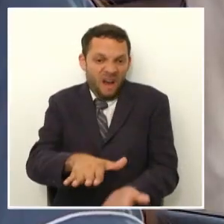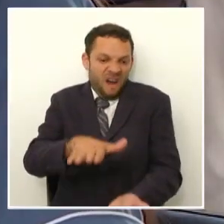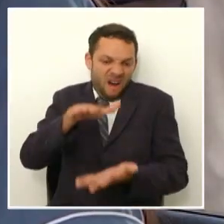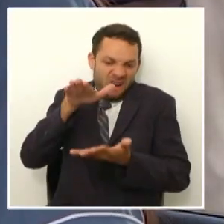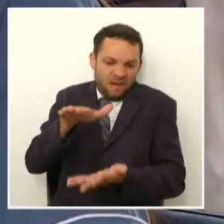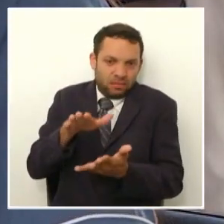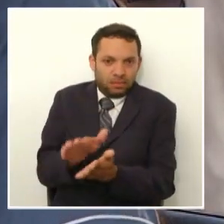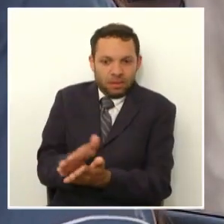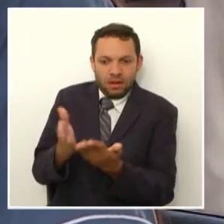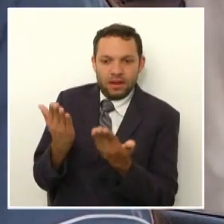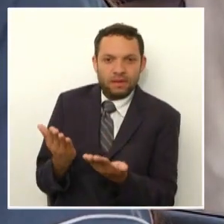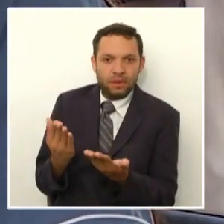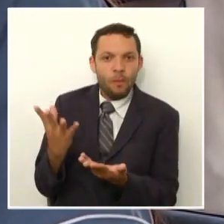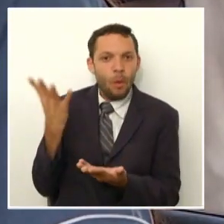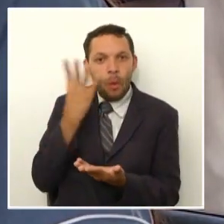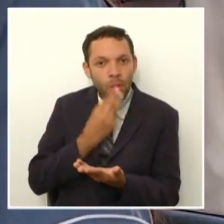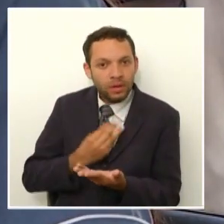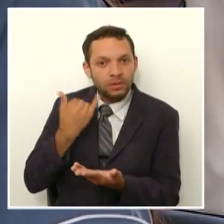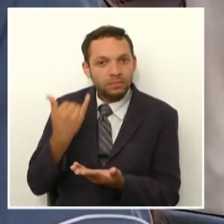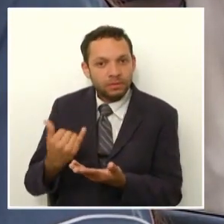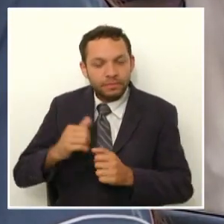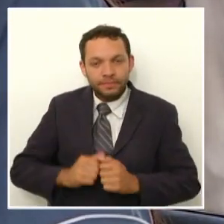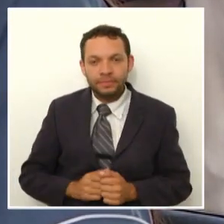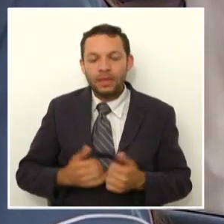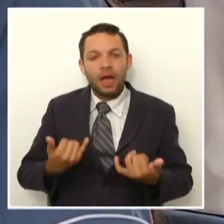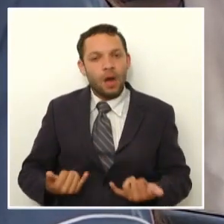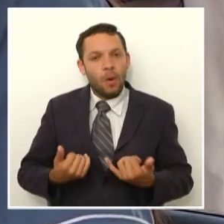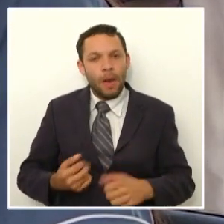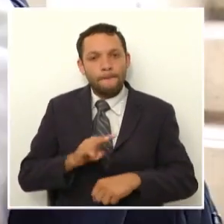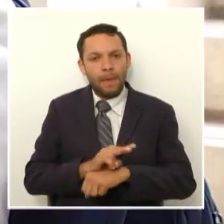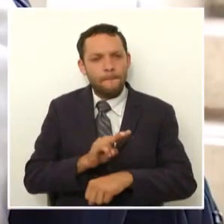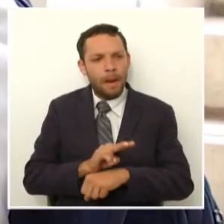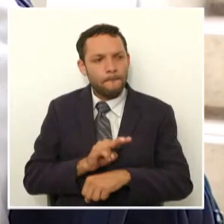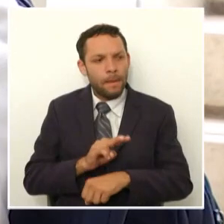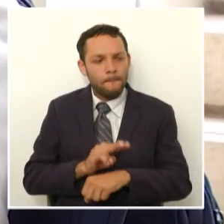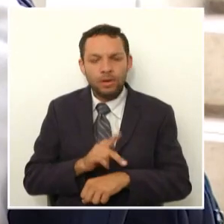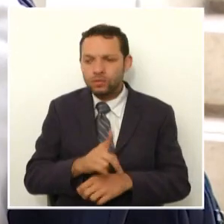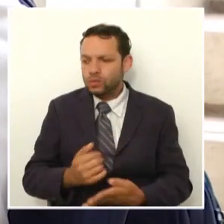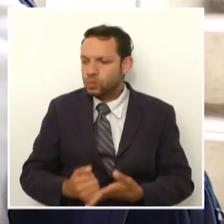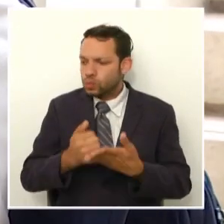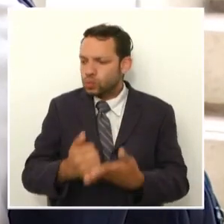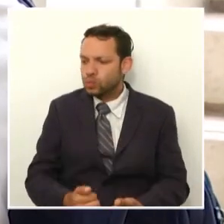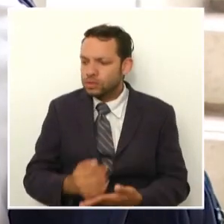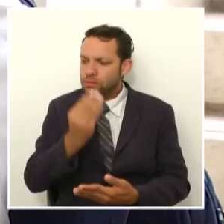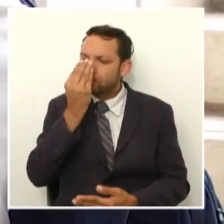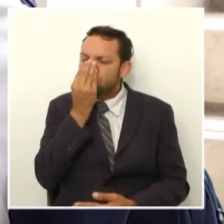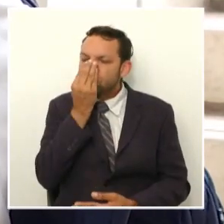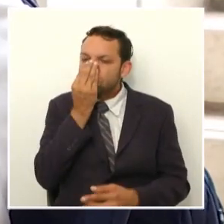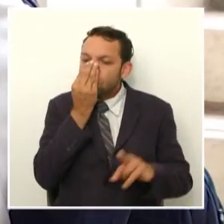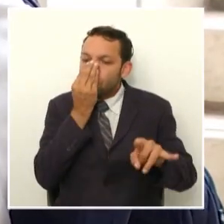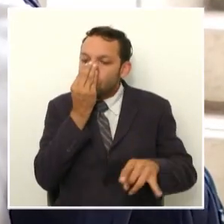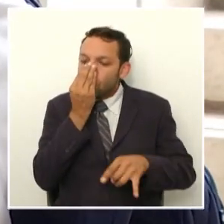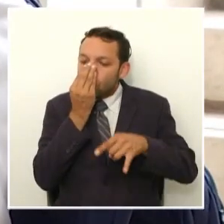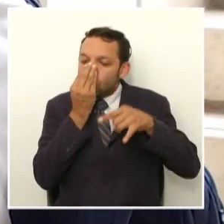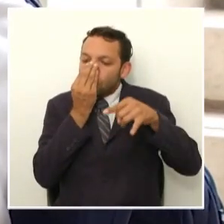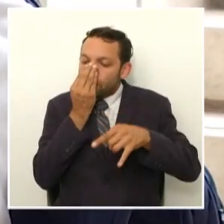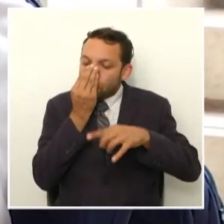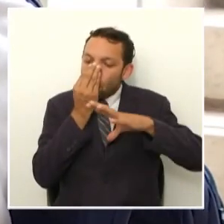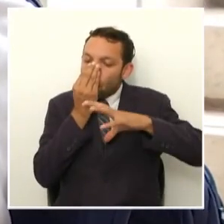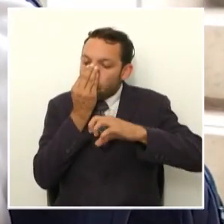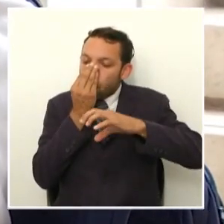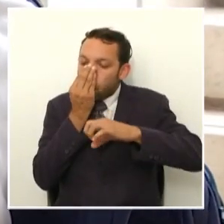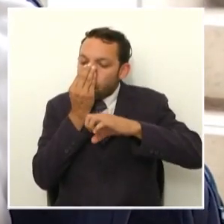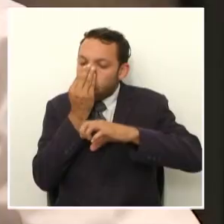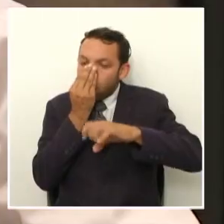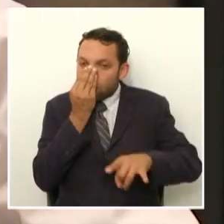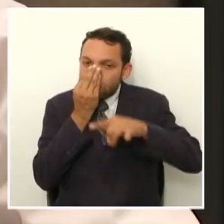Bellísimo esto. ¿Cómo es ese tema de la seguridad de la anestesia? Todo eso que a usted le tocó vivir para contar lo que está sucediendo